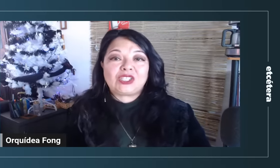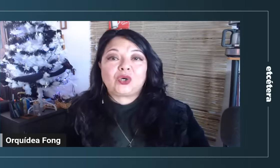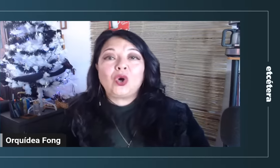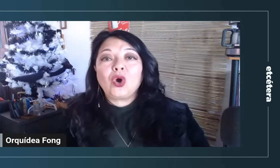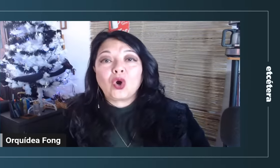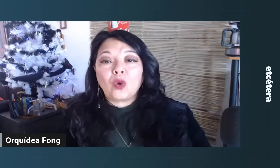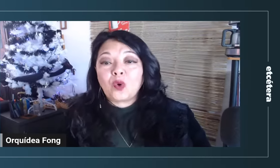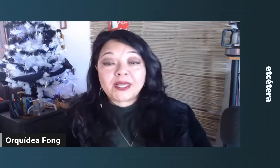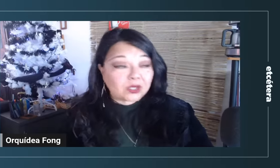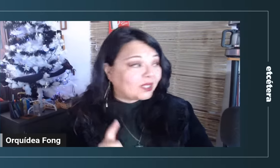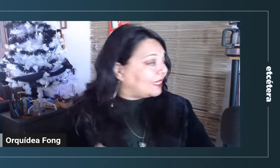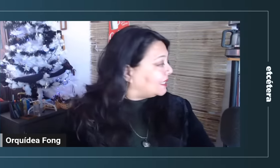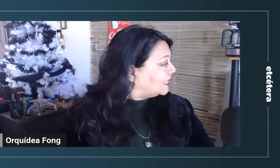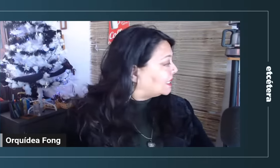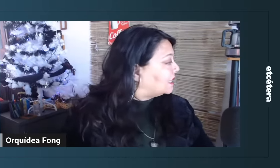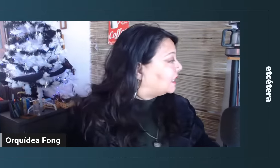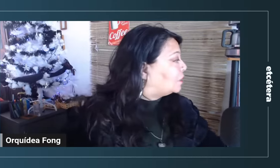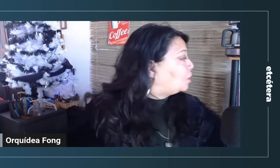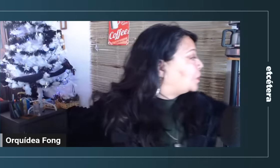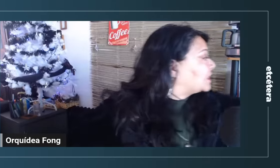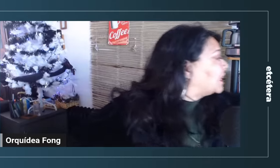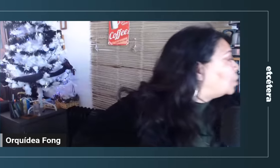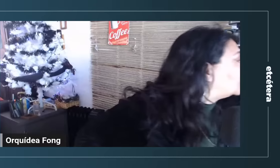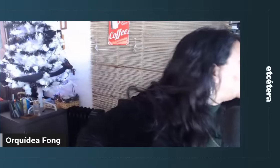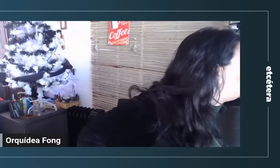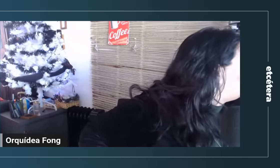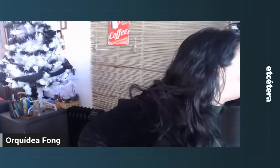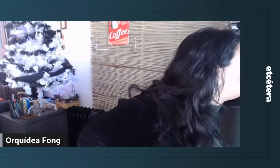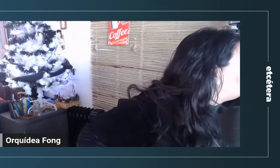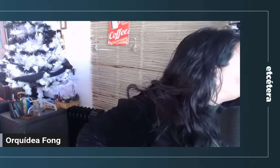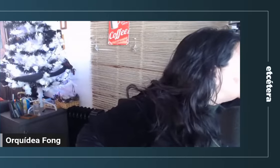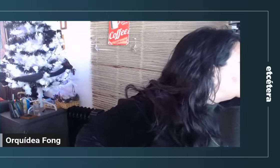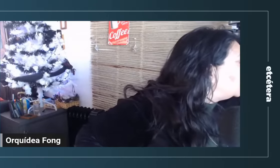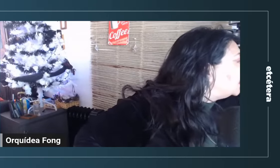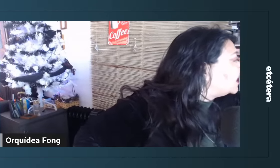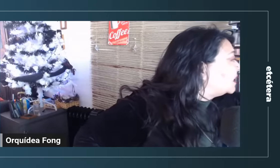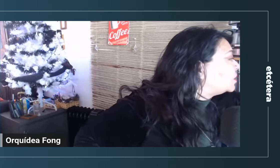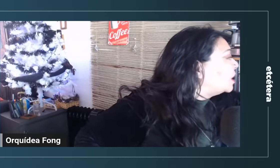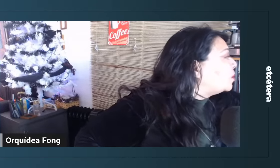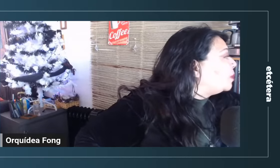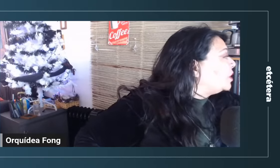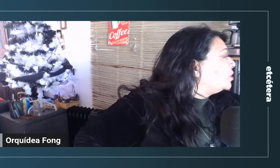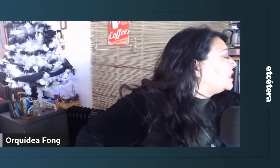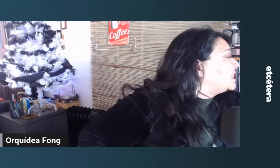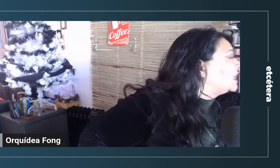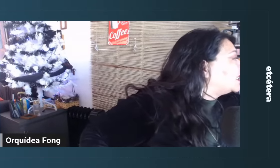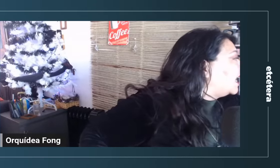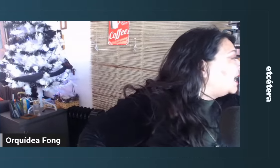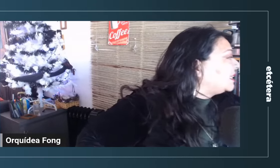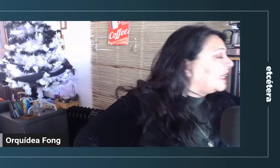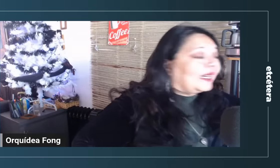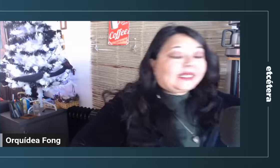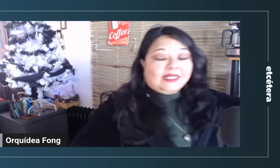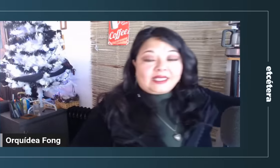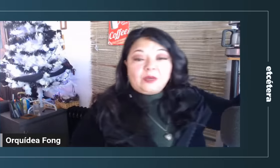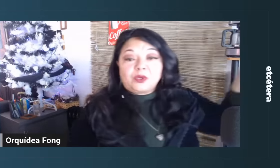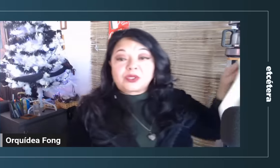sencillo como eso Y en este sentido pues recordarles que estos periodistas